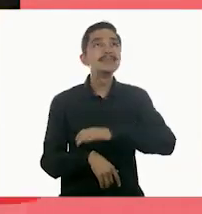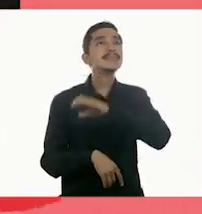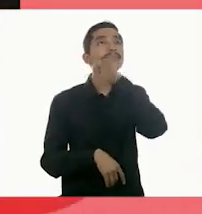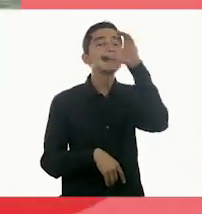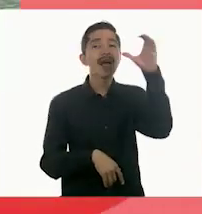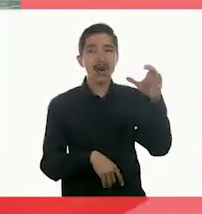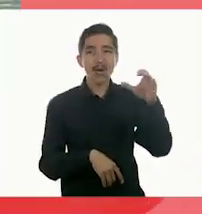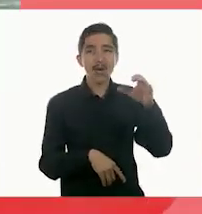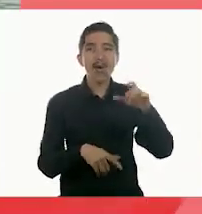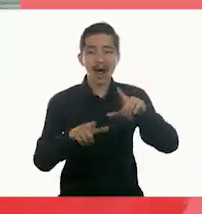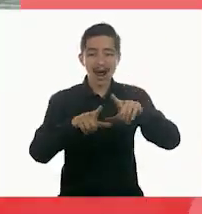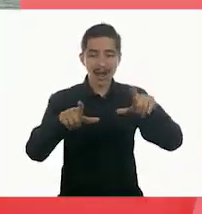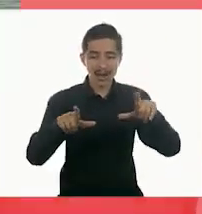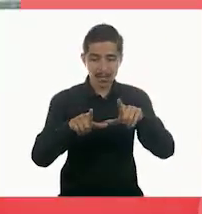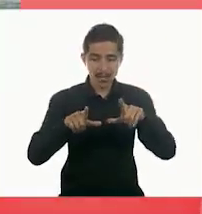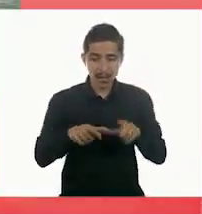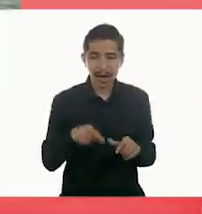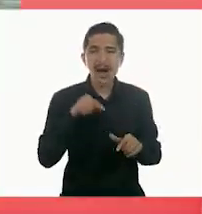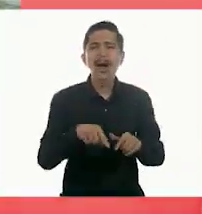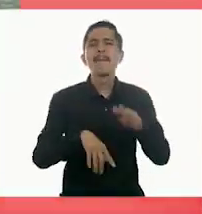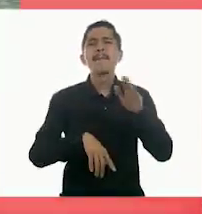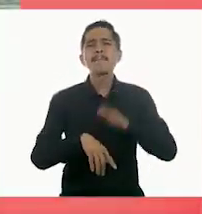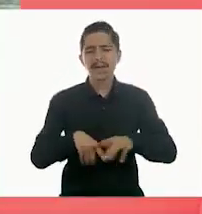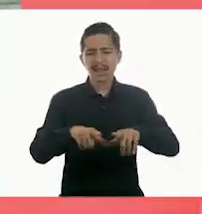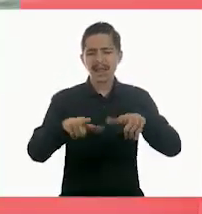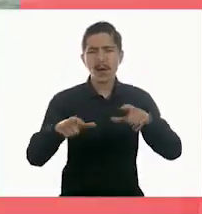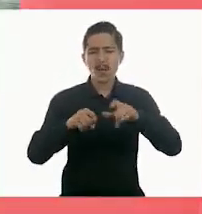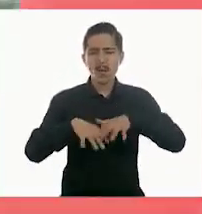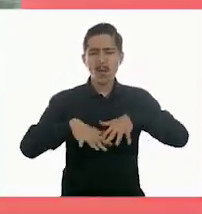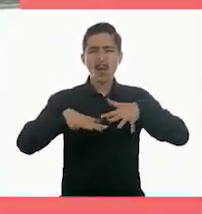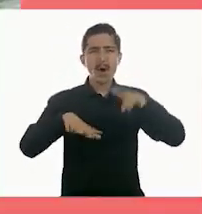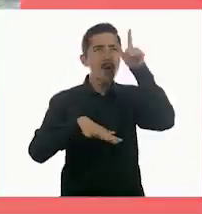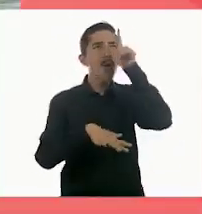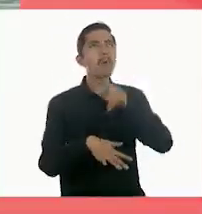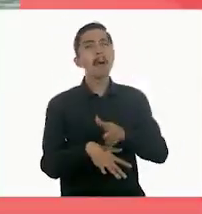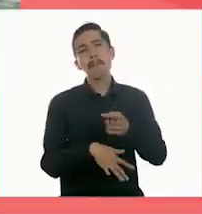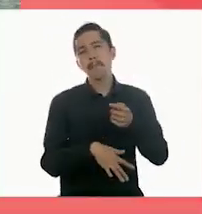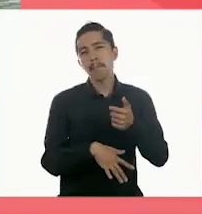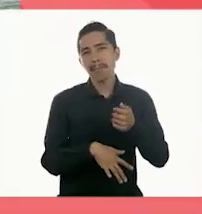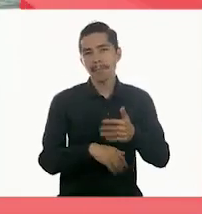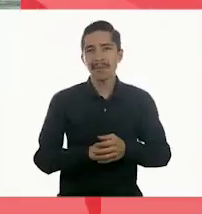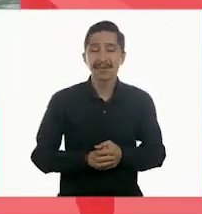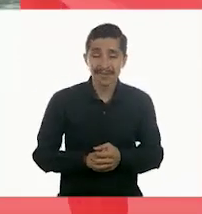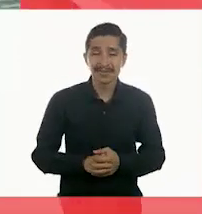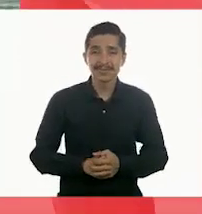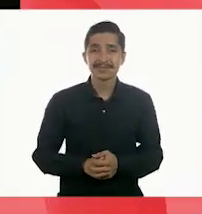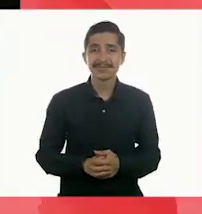luz modal de la laguna. Hay más laguna que luna.